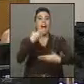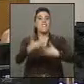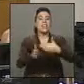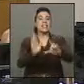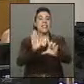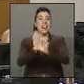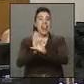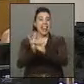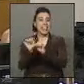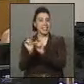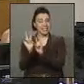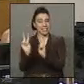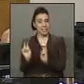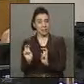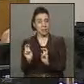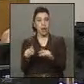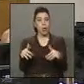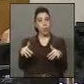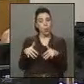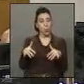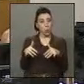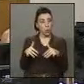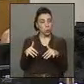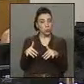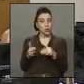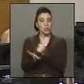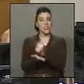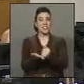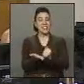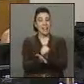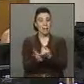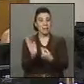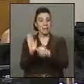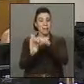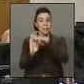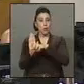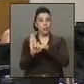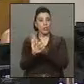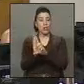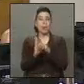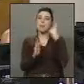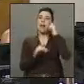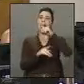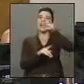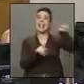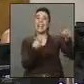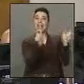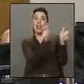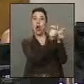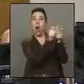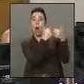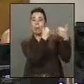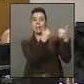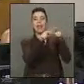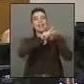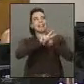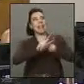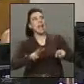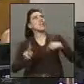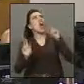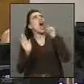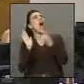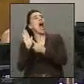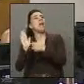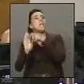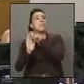materia y utilizó la tramitación de este proyecto de ley para dejar tranquilo al comité, señalando que este proyecto